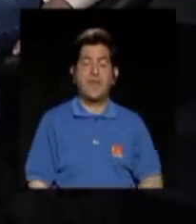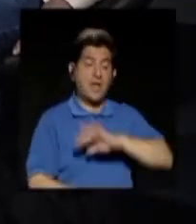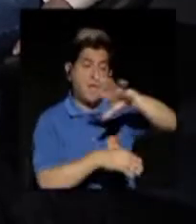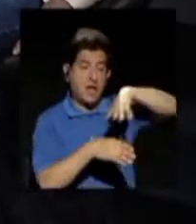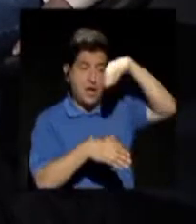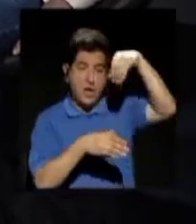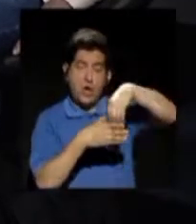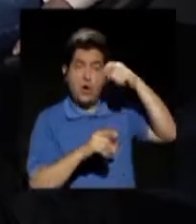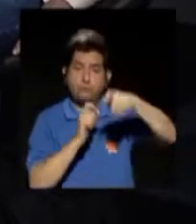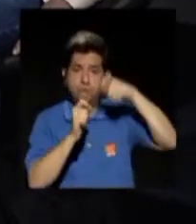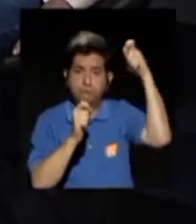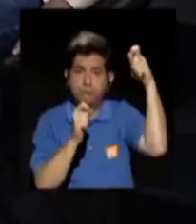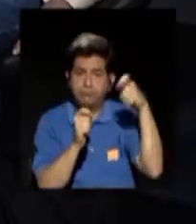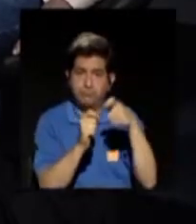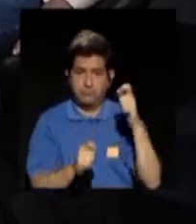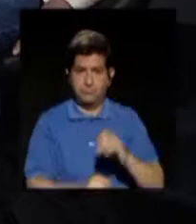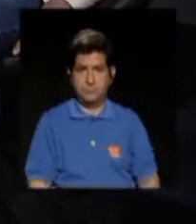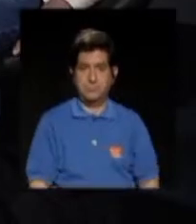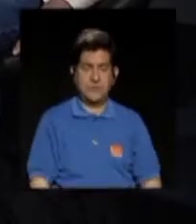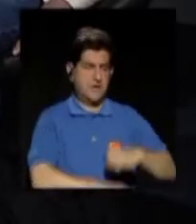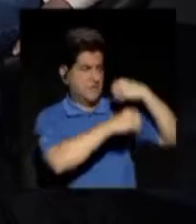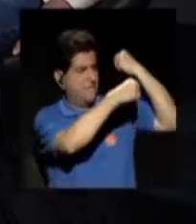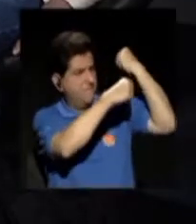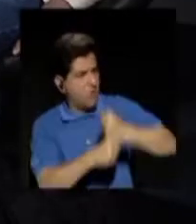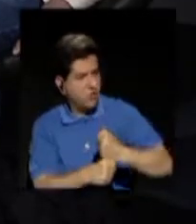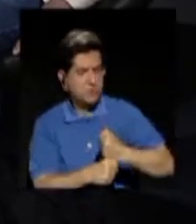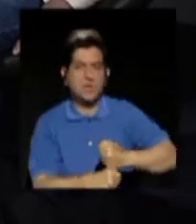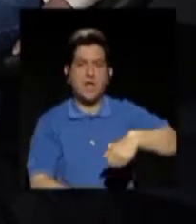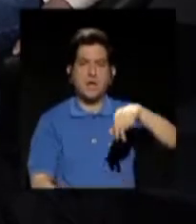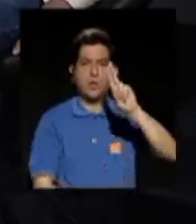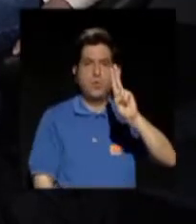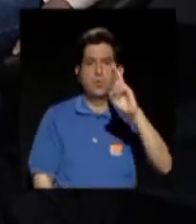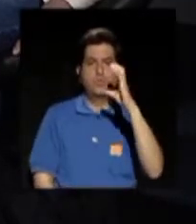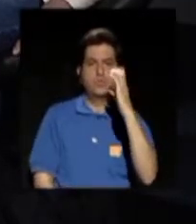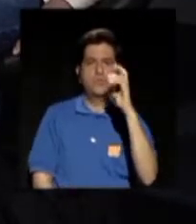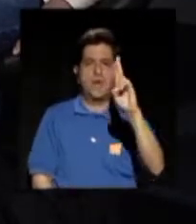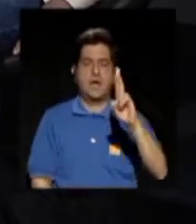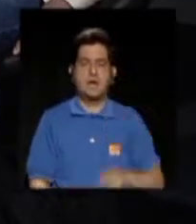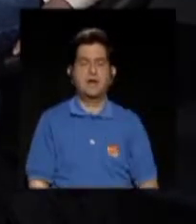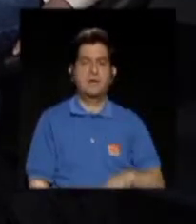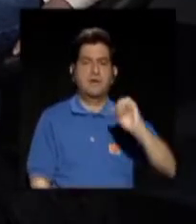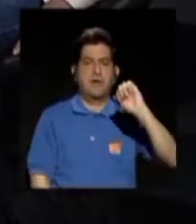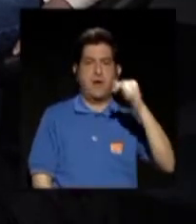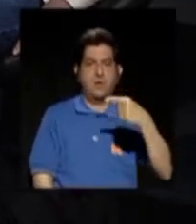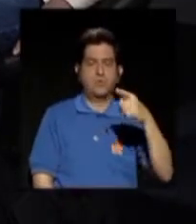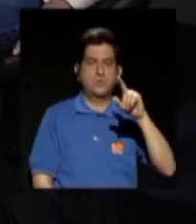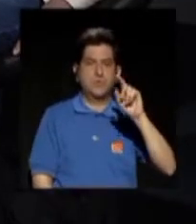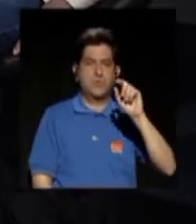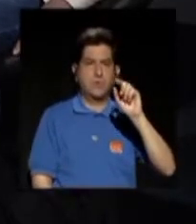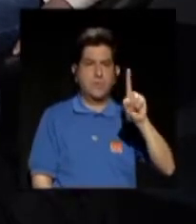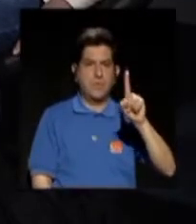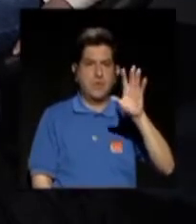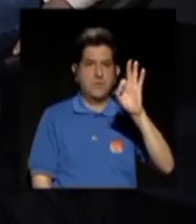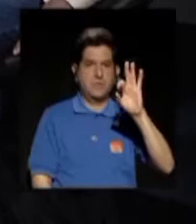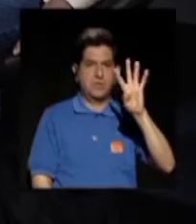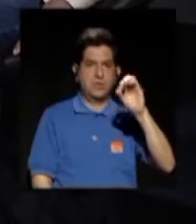es en este contexto donde se funda la Universidad de Costa Rica en agosto de 1940.